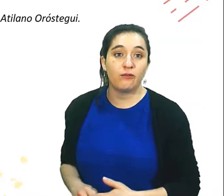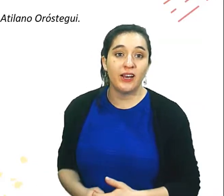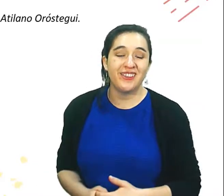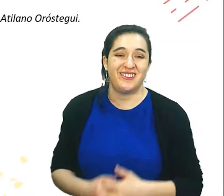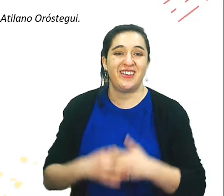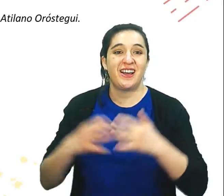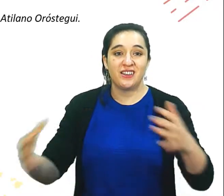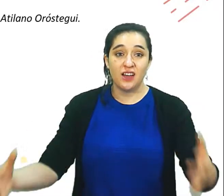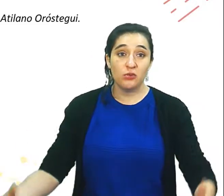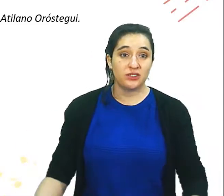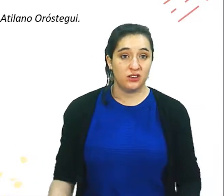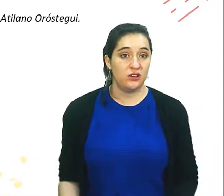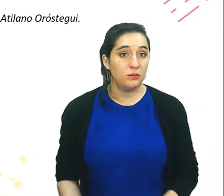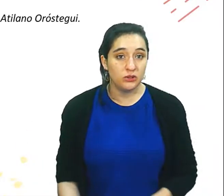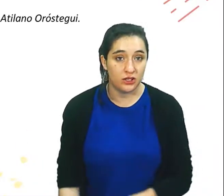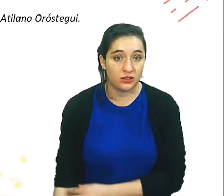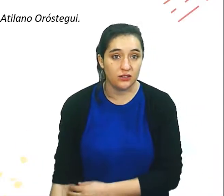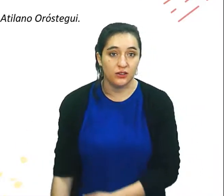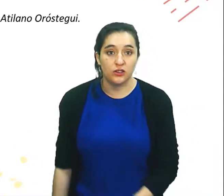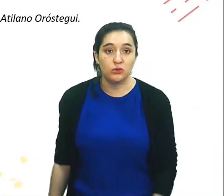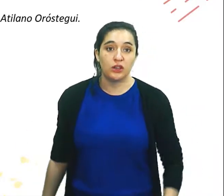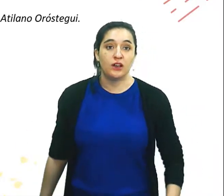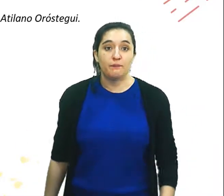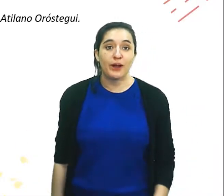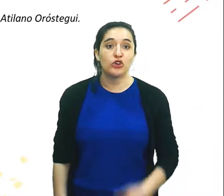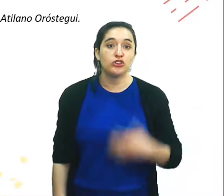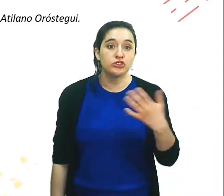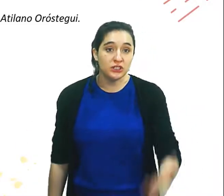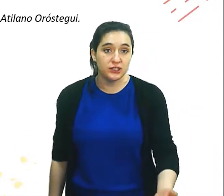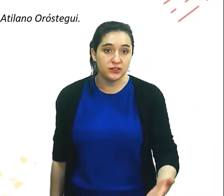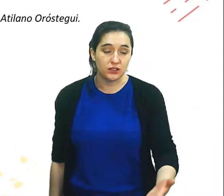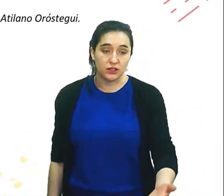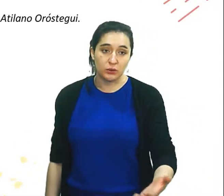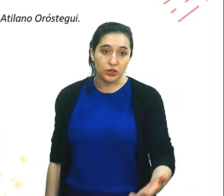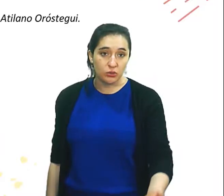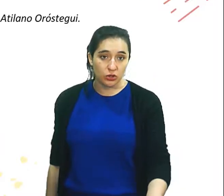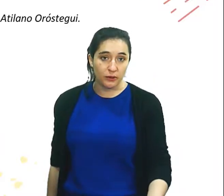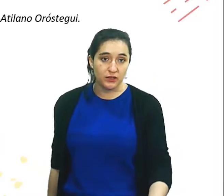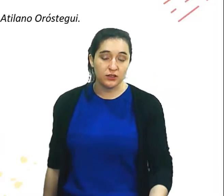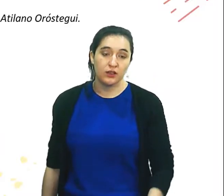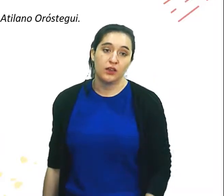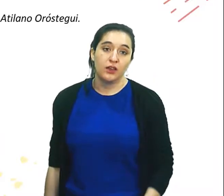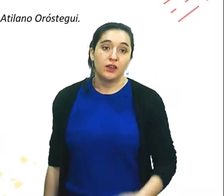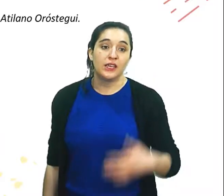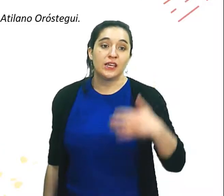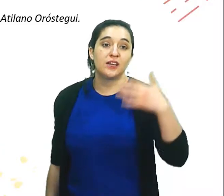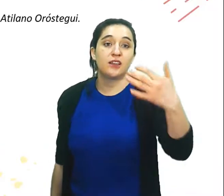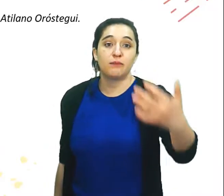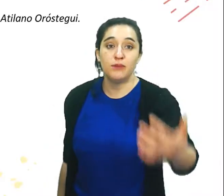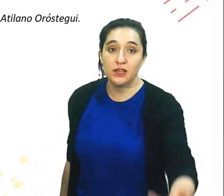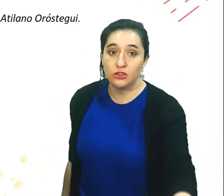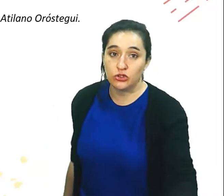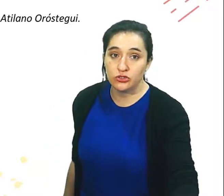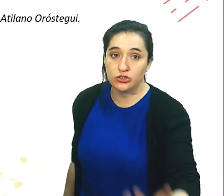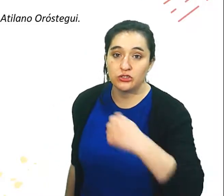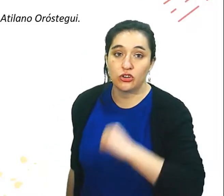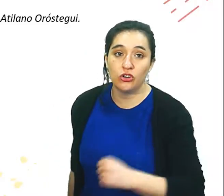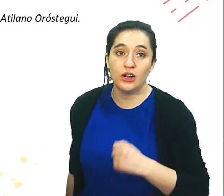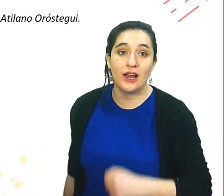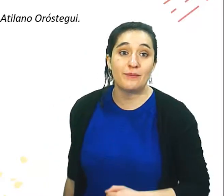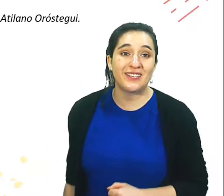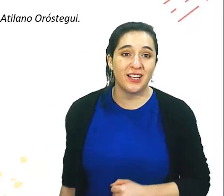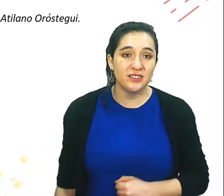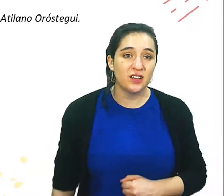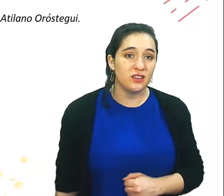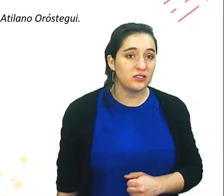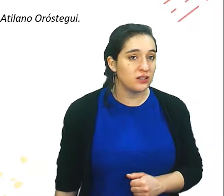que van a desencadenar una serie de protestas y una de las más conocidas que tenemos en nuestro país y que termina entonces con